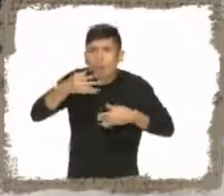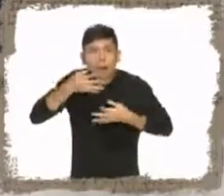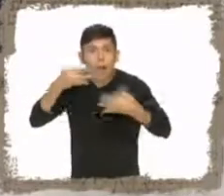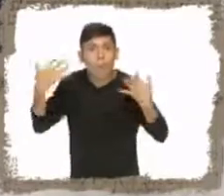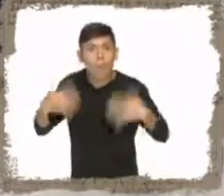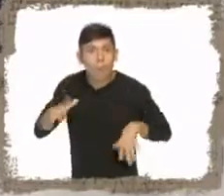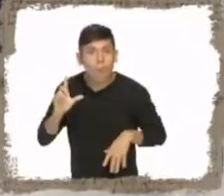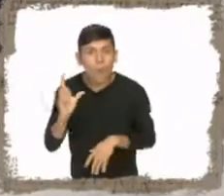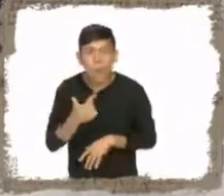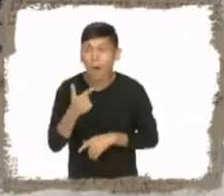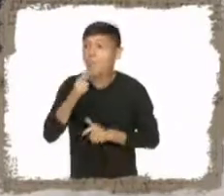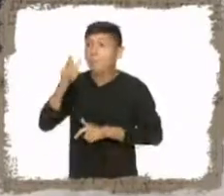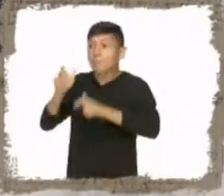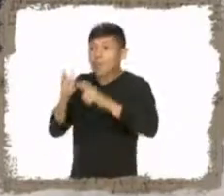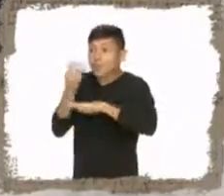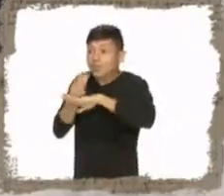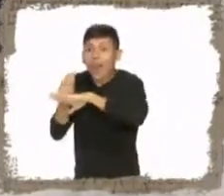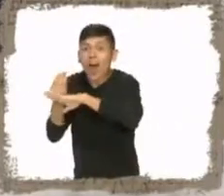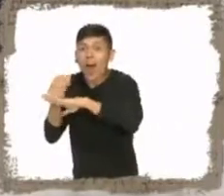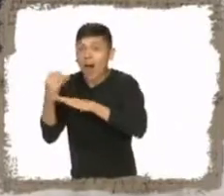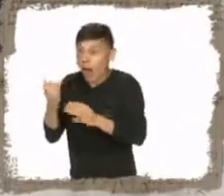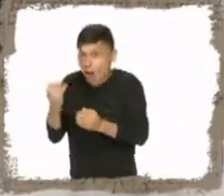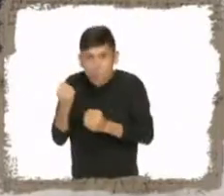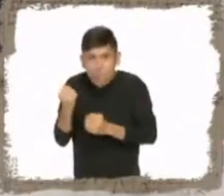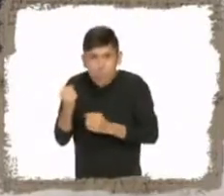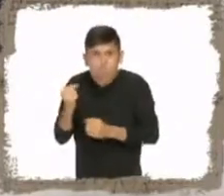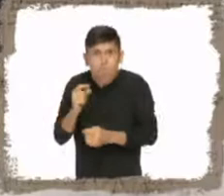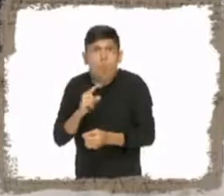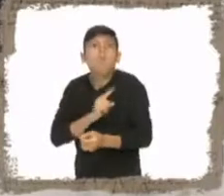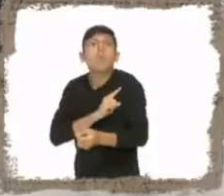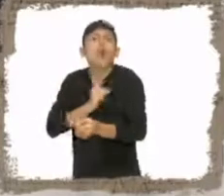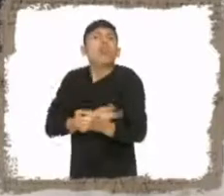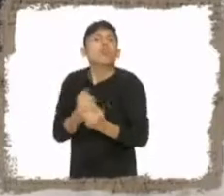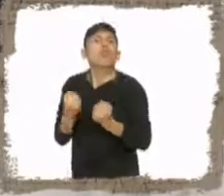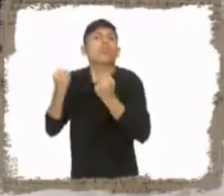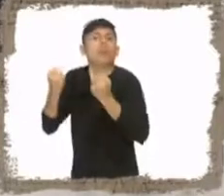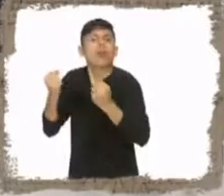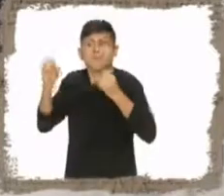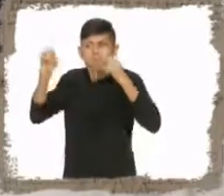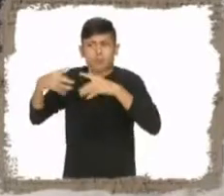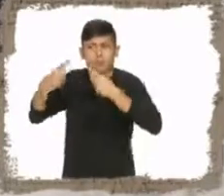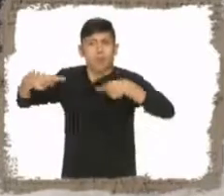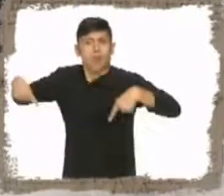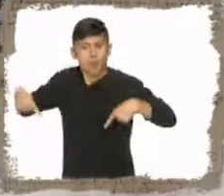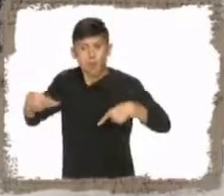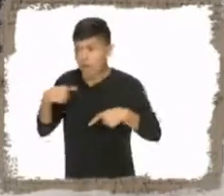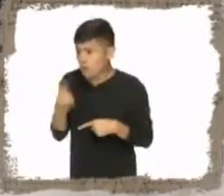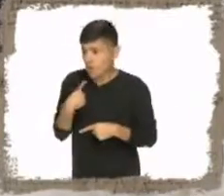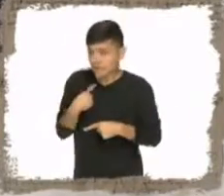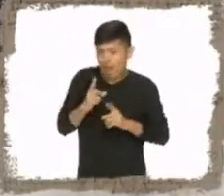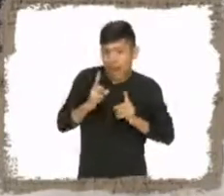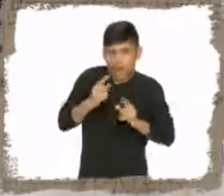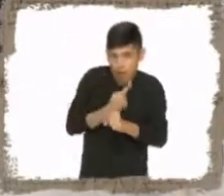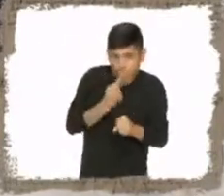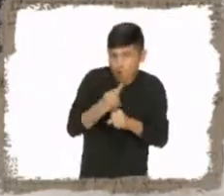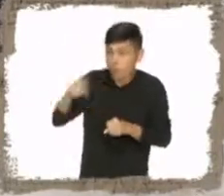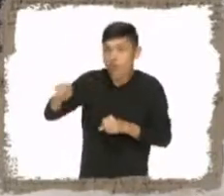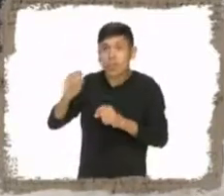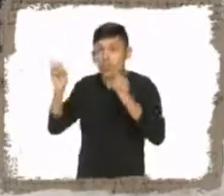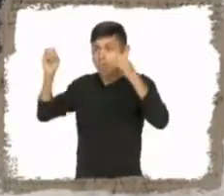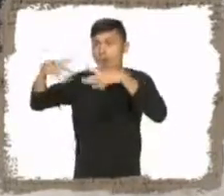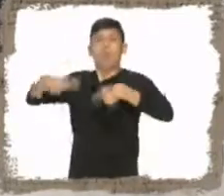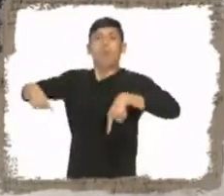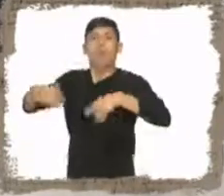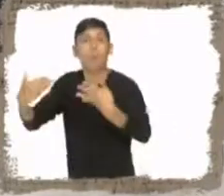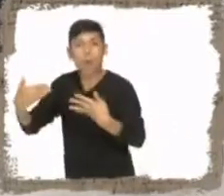hechos maravillosos, en donde sus personajes tienen poderes sobrenaturales. Es decir, que pueden hacer las cosas que no podemos hacer las